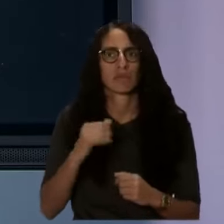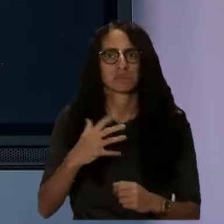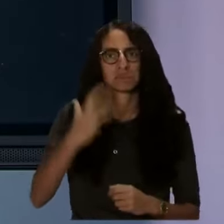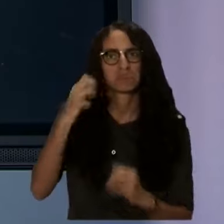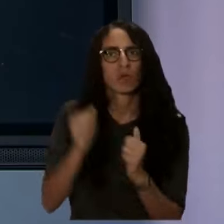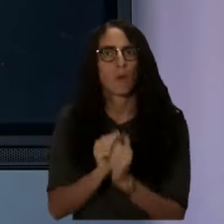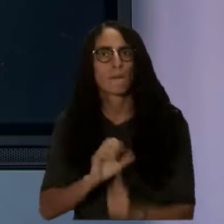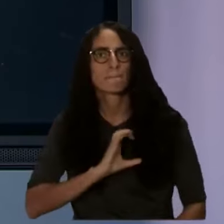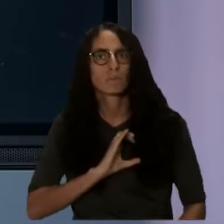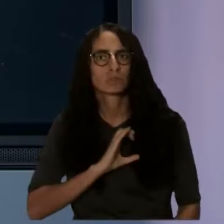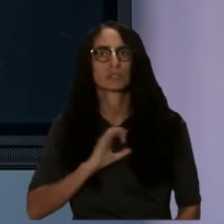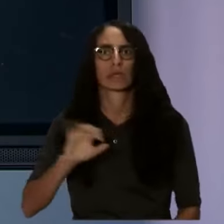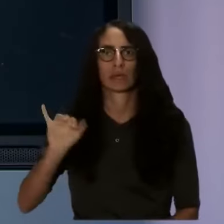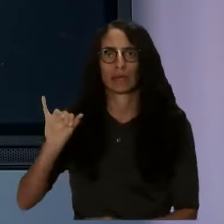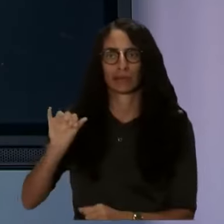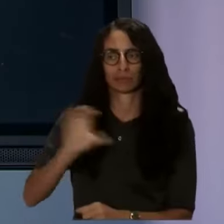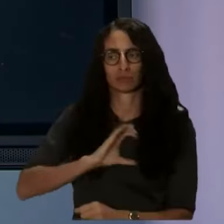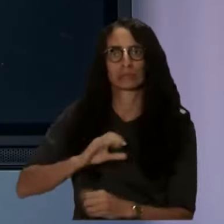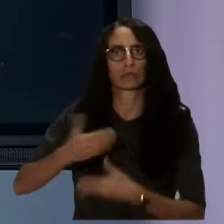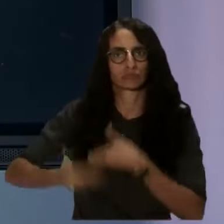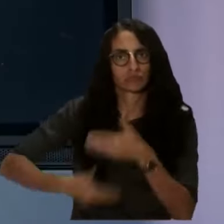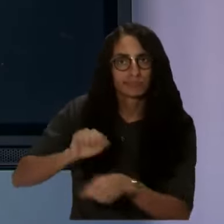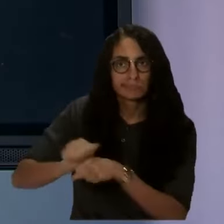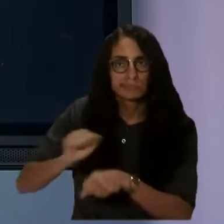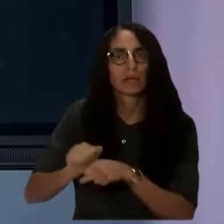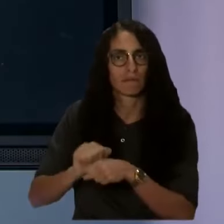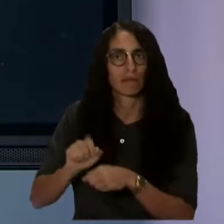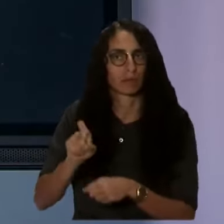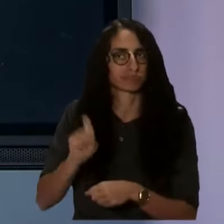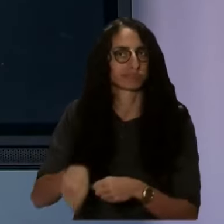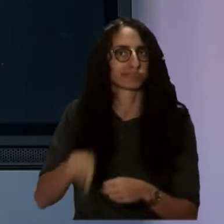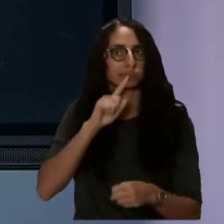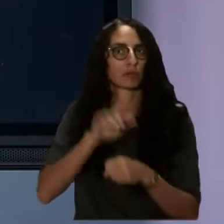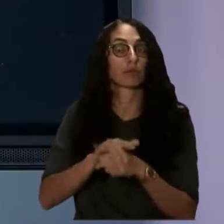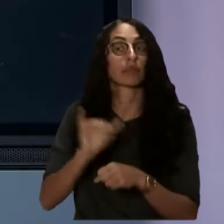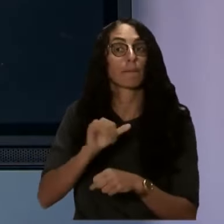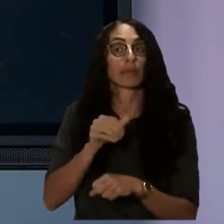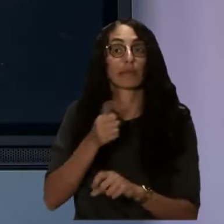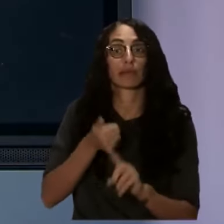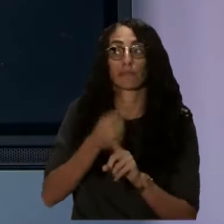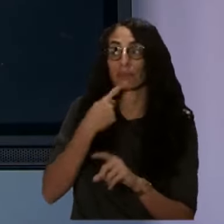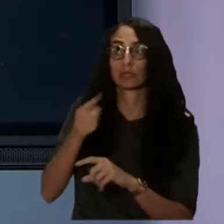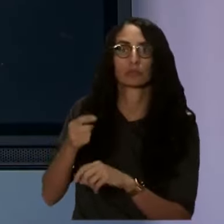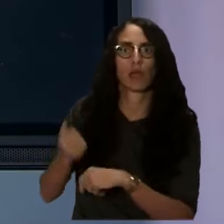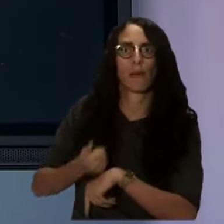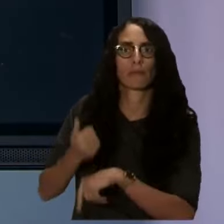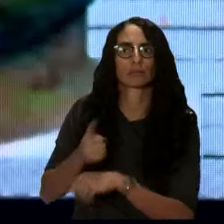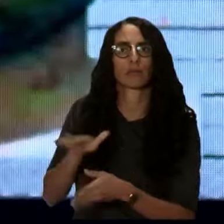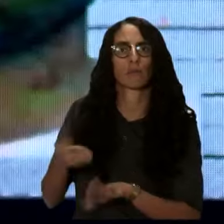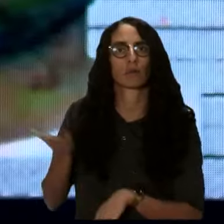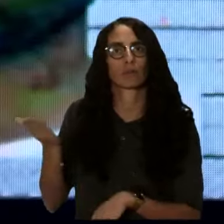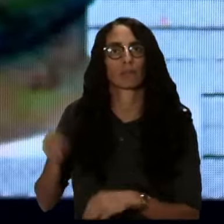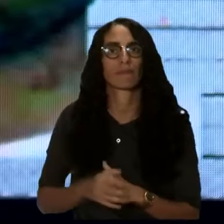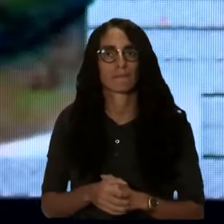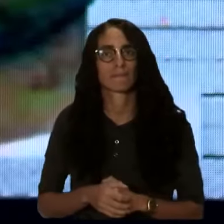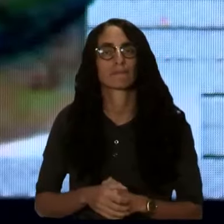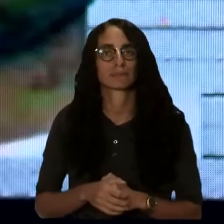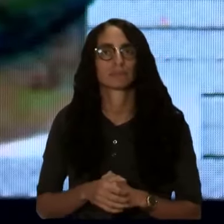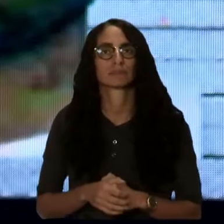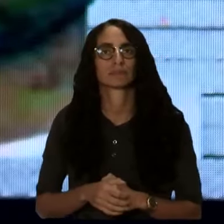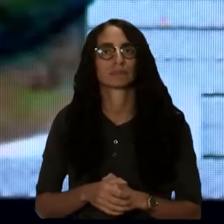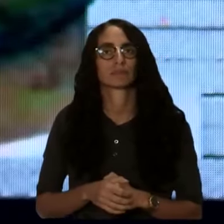haciendo la investigación está haciendo el trabajo como se debe y lo amenaza de muerte Eso es así amenaza al compañero de